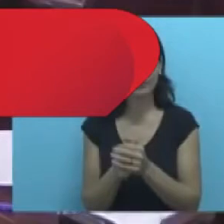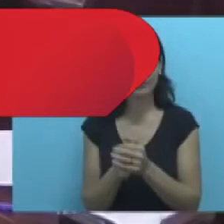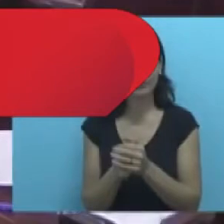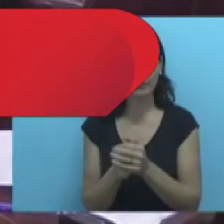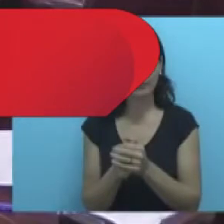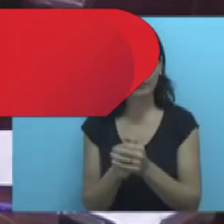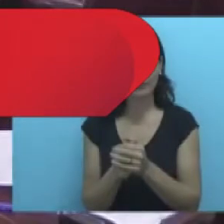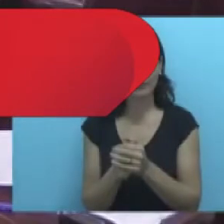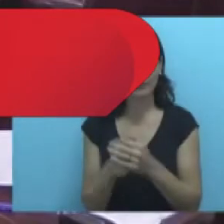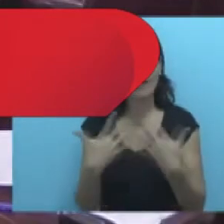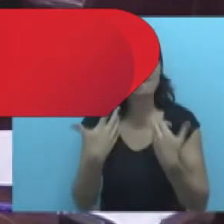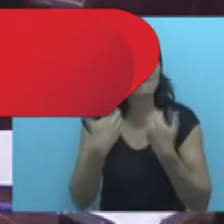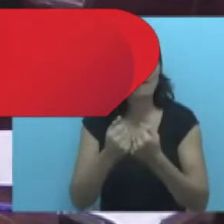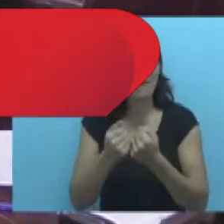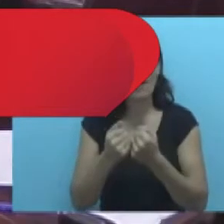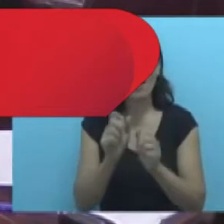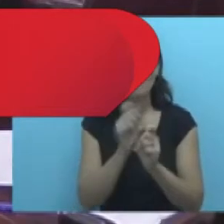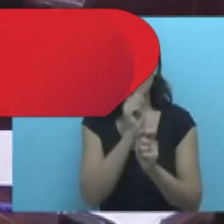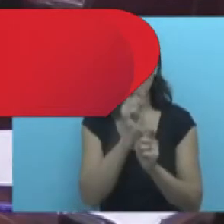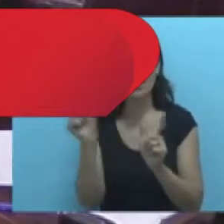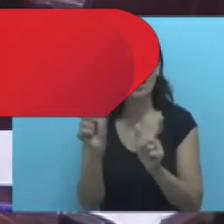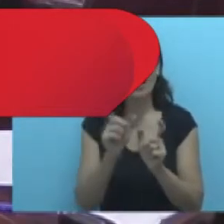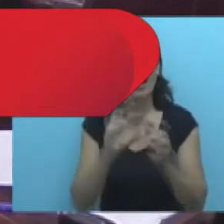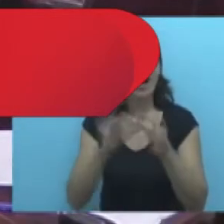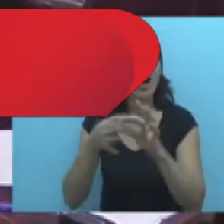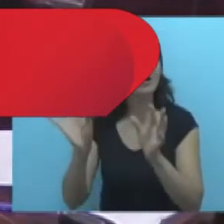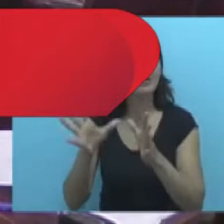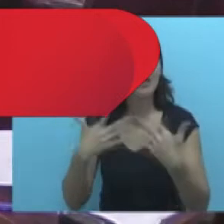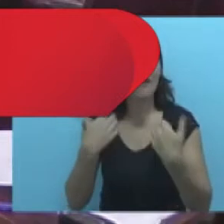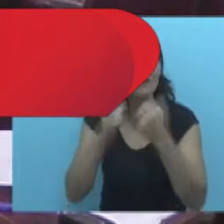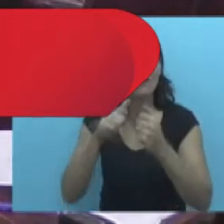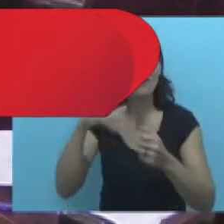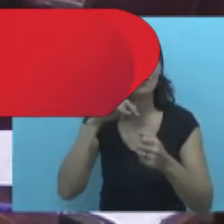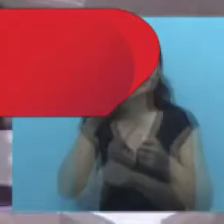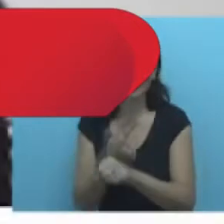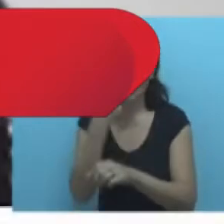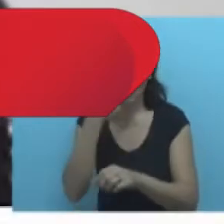el Fuerza Miguel y que inundó las redes y las calles.